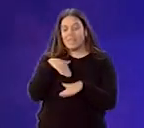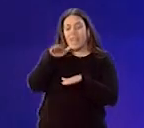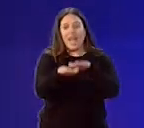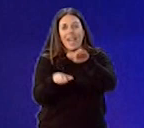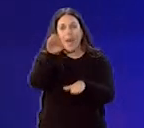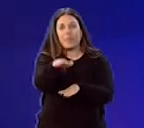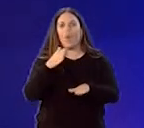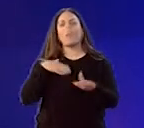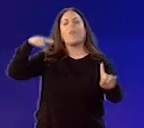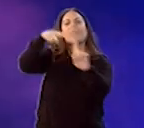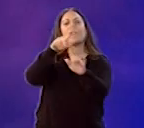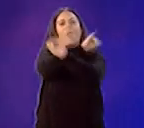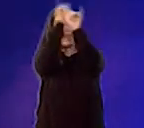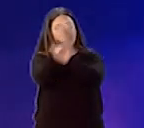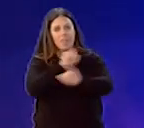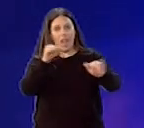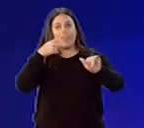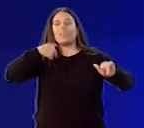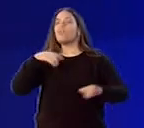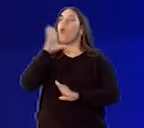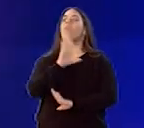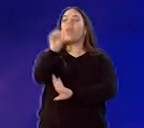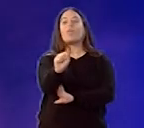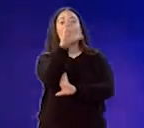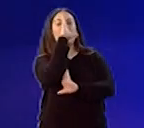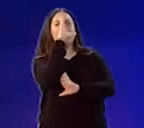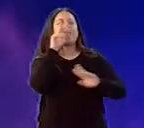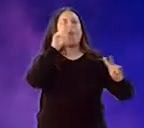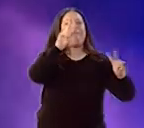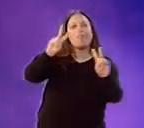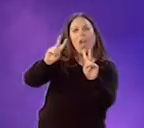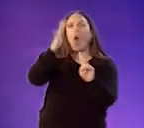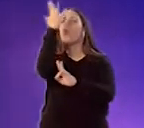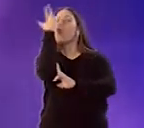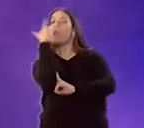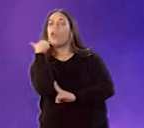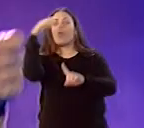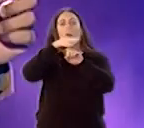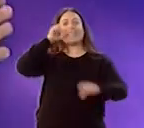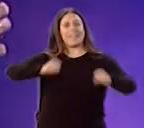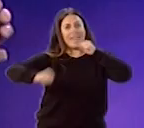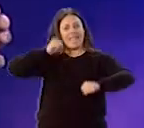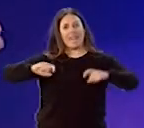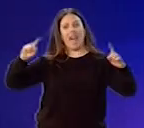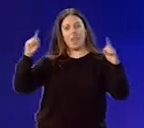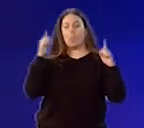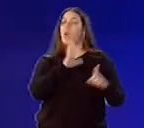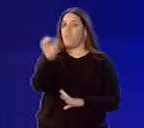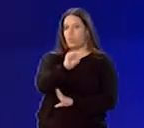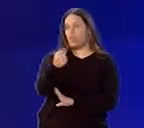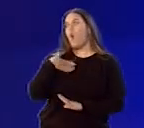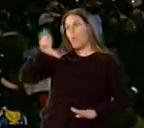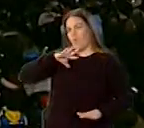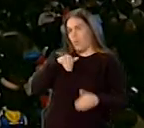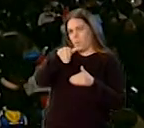el fantástico febrero diviso en un colorido catalina divino un poquito más corto para aproximar